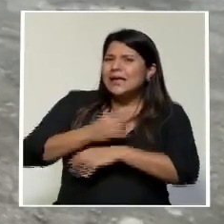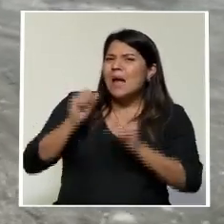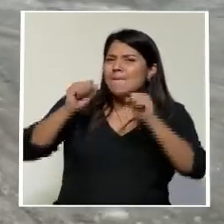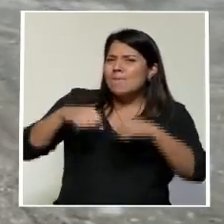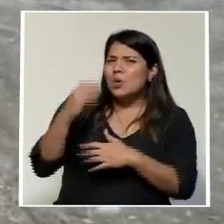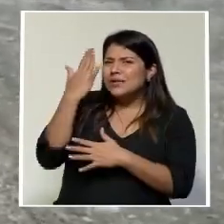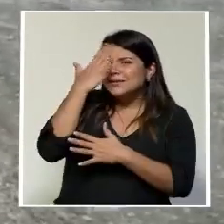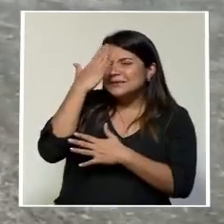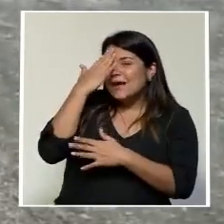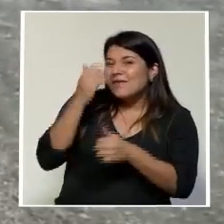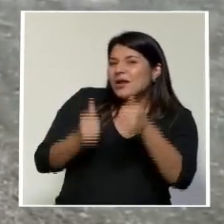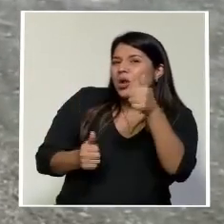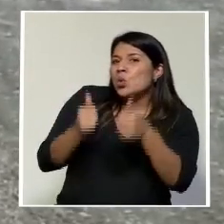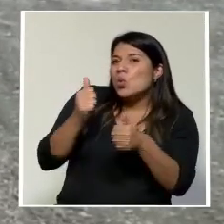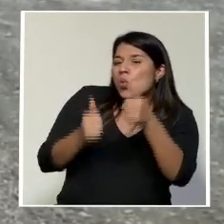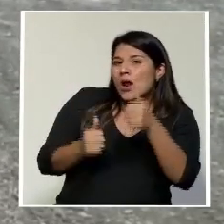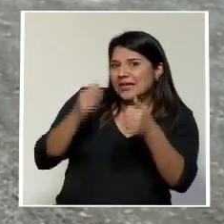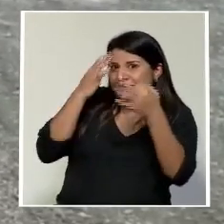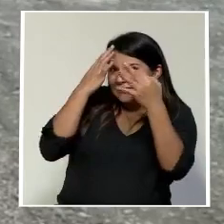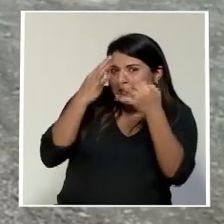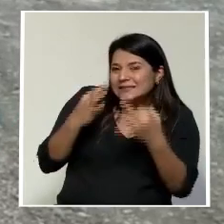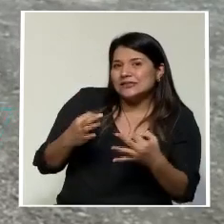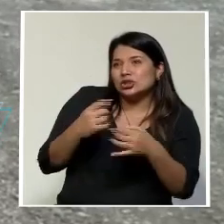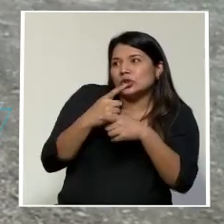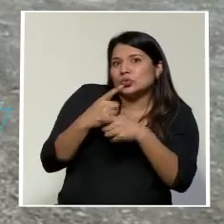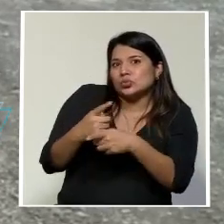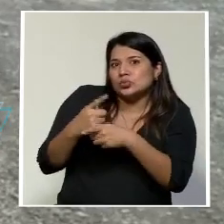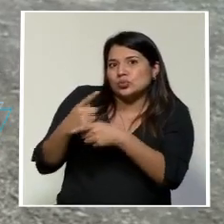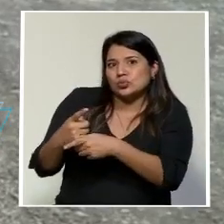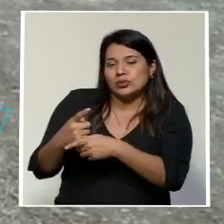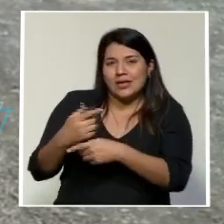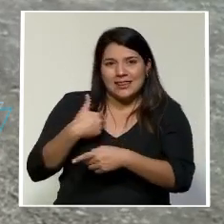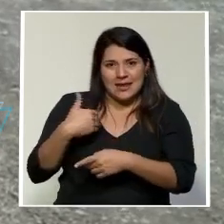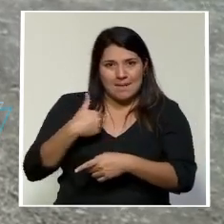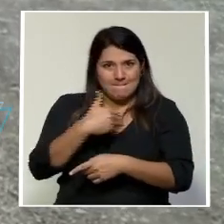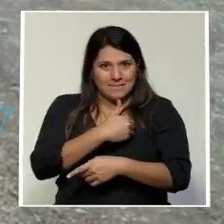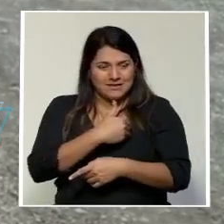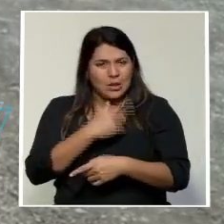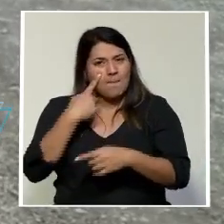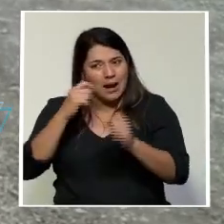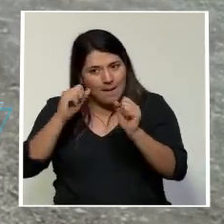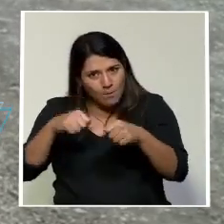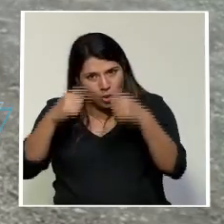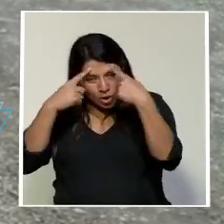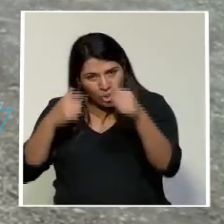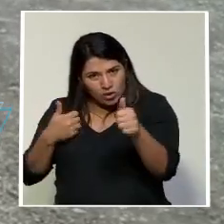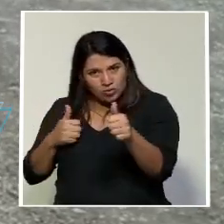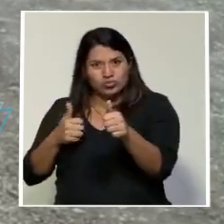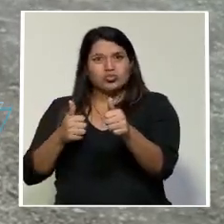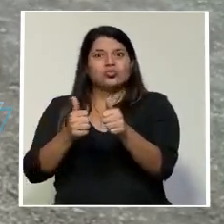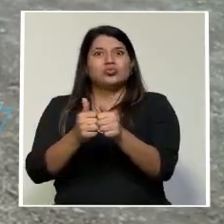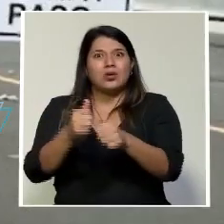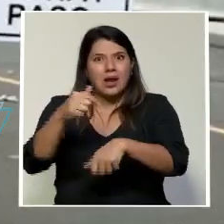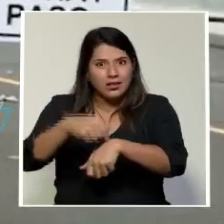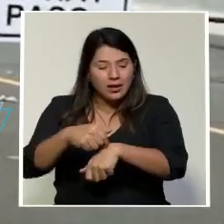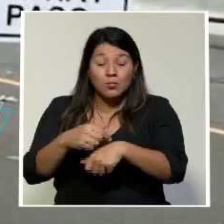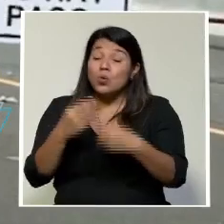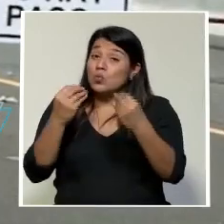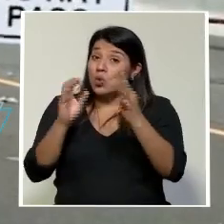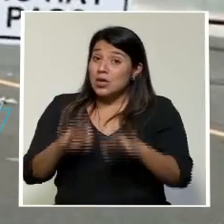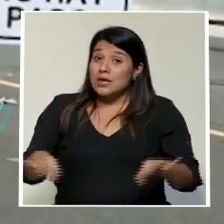son esas medidas correctivas que el Ministerio va a tomar para recuperar tiempos perdidos que son significativos